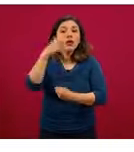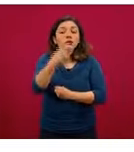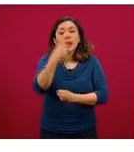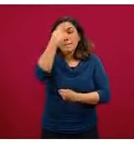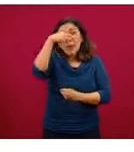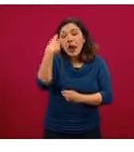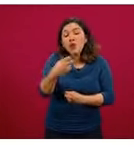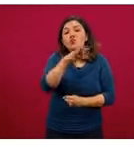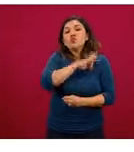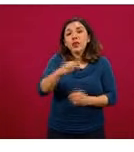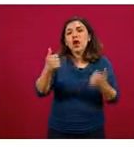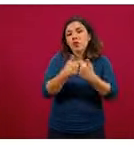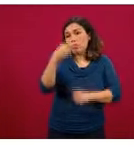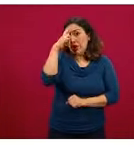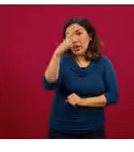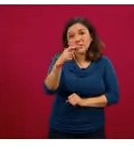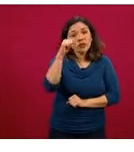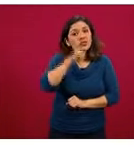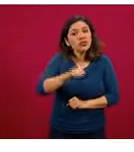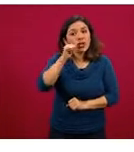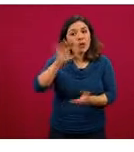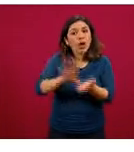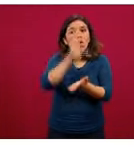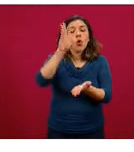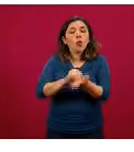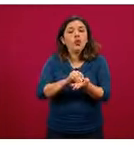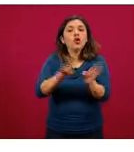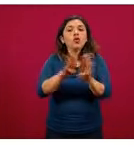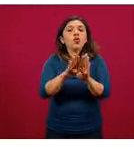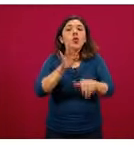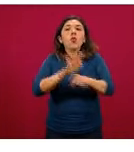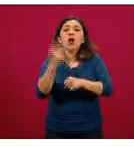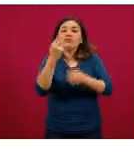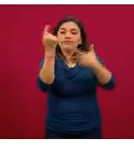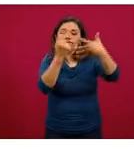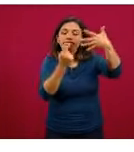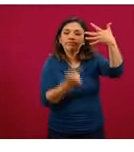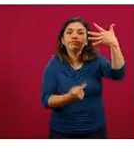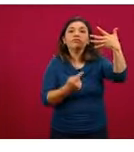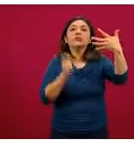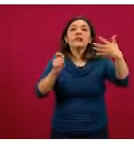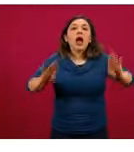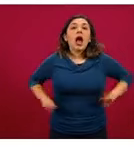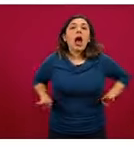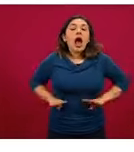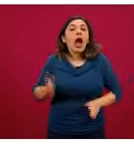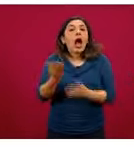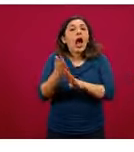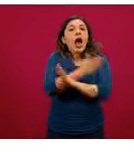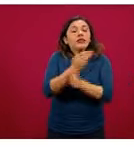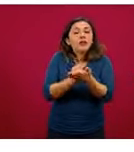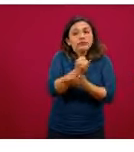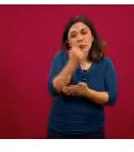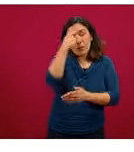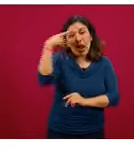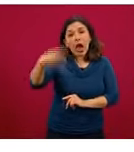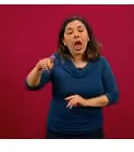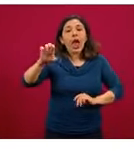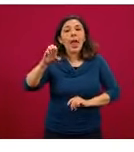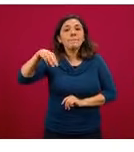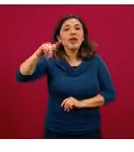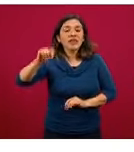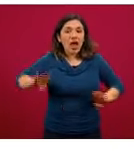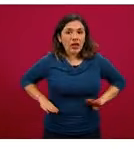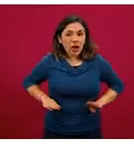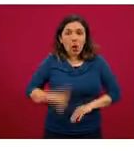pueda respetar o cumplir con los requisitos y los estándares predefinidos para los MTs. Los